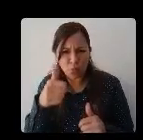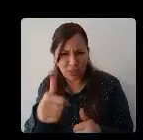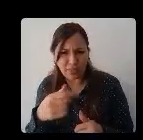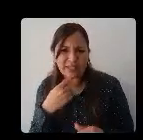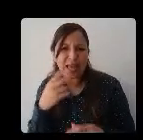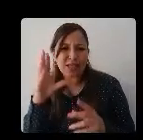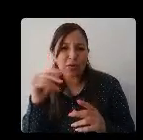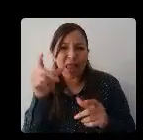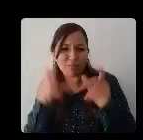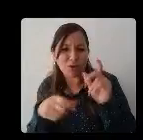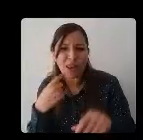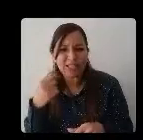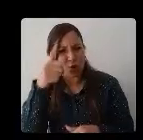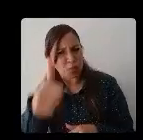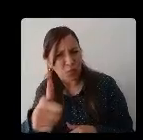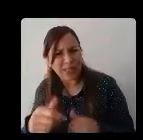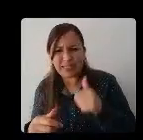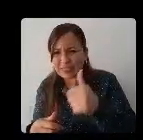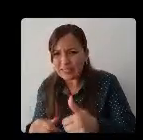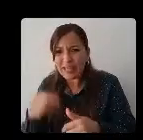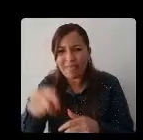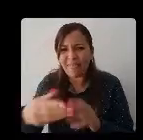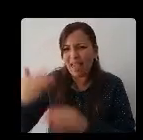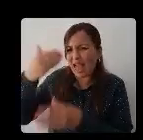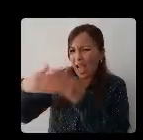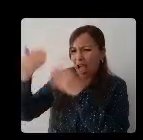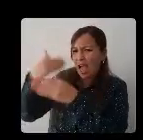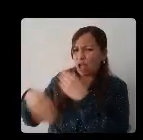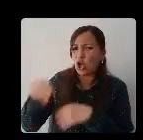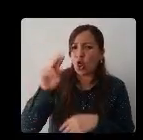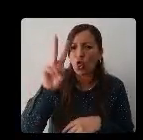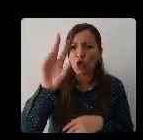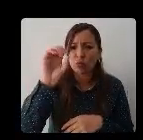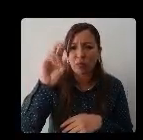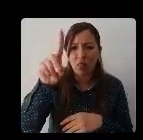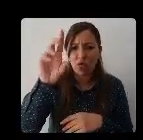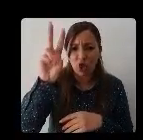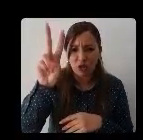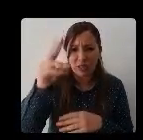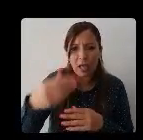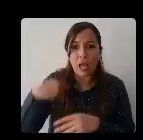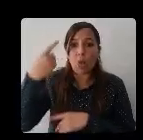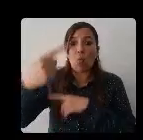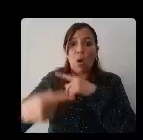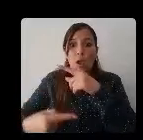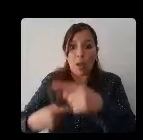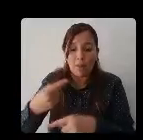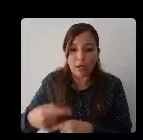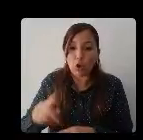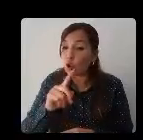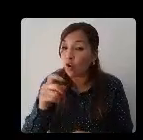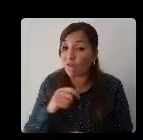lo importante es no perder el horizonte, ¿no? No perder el objetivo. Y lucharla hasta lograr